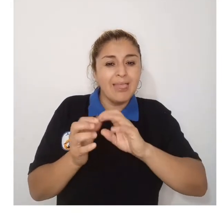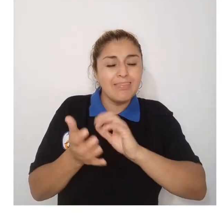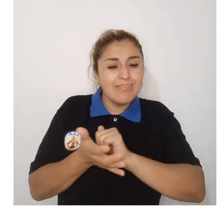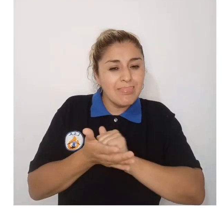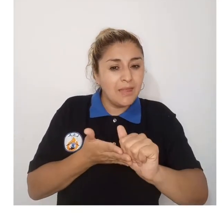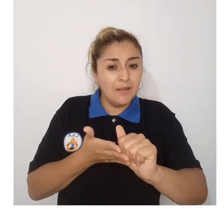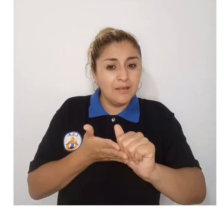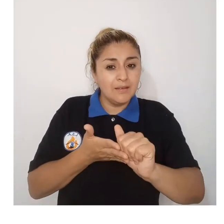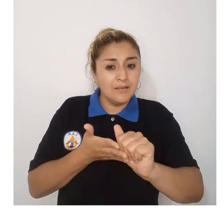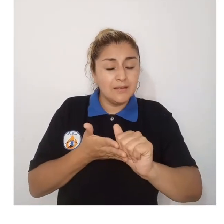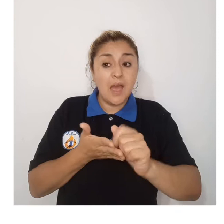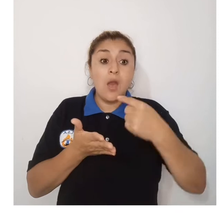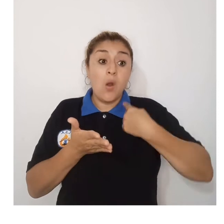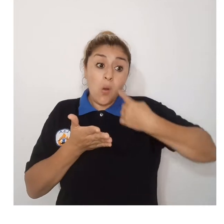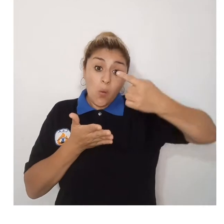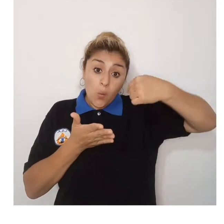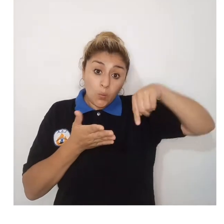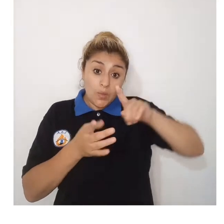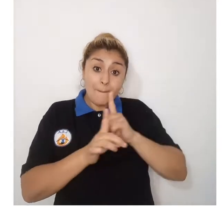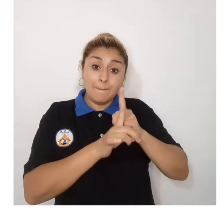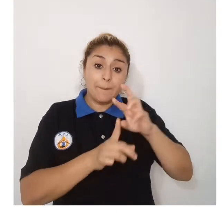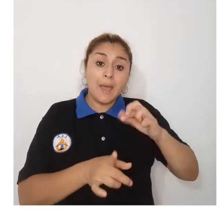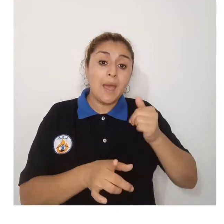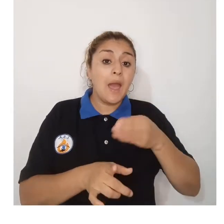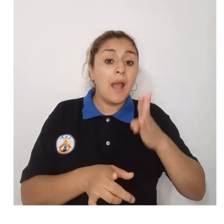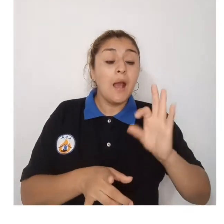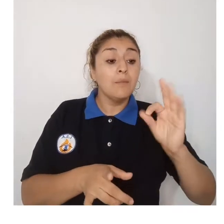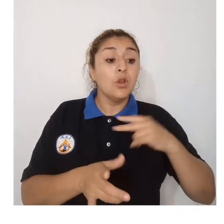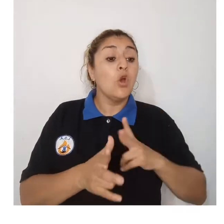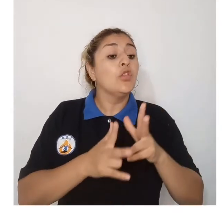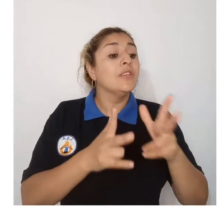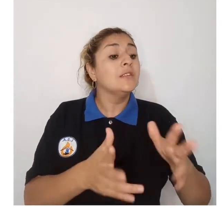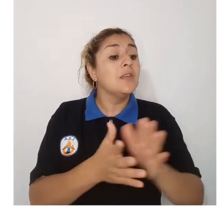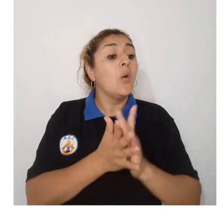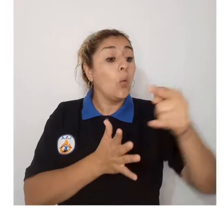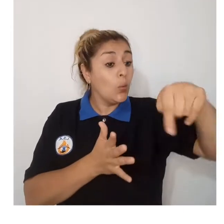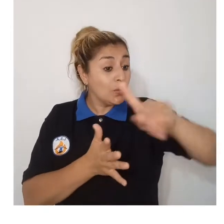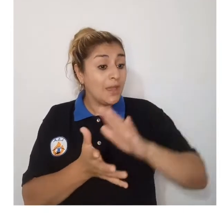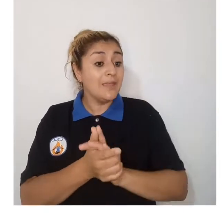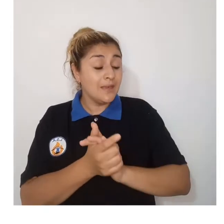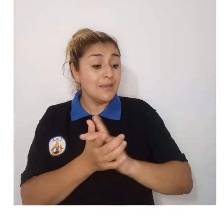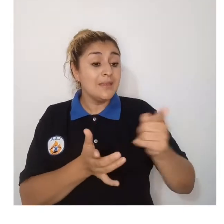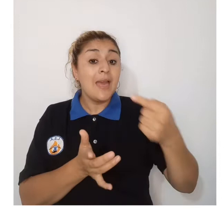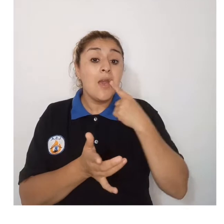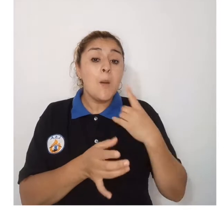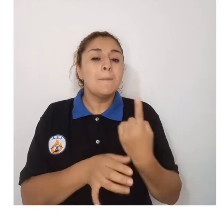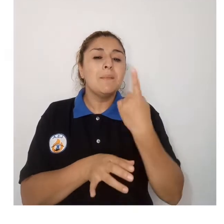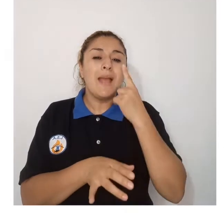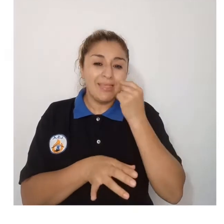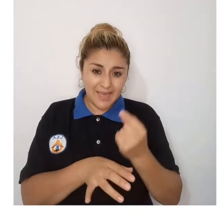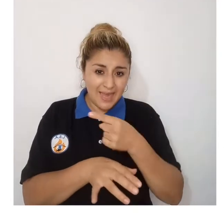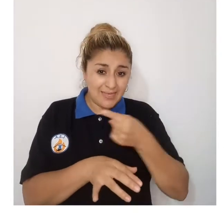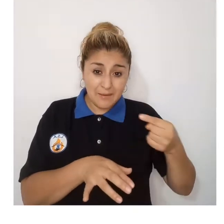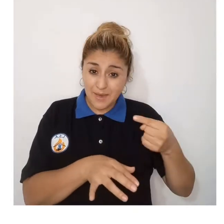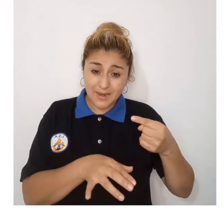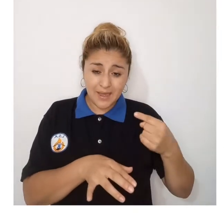ordene a las iglesias de ganancia cada primer día de la semana cada uno de vosotros ustedes pongan aparte